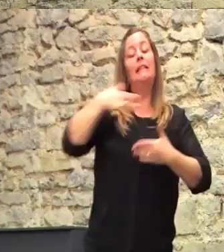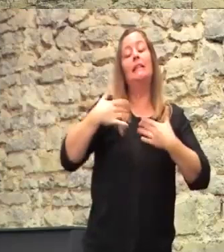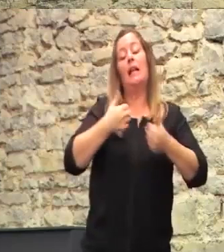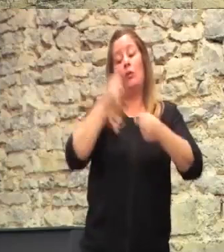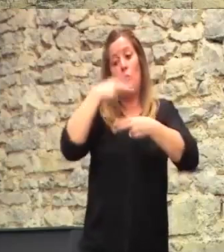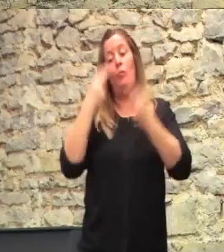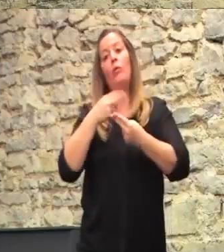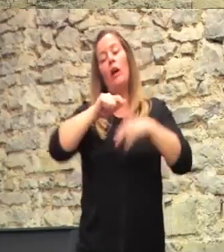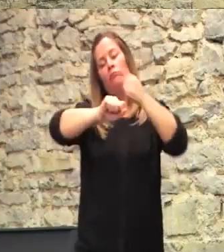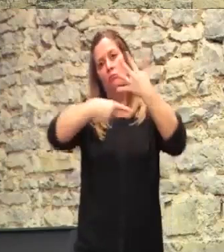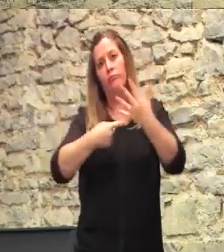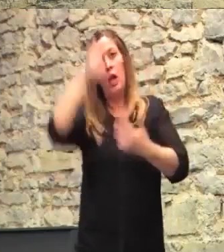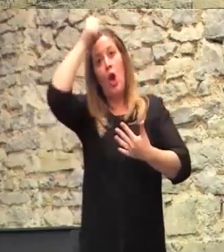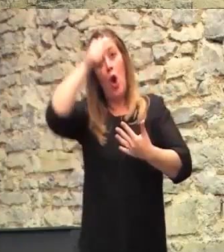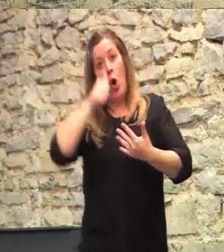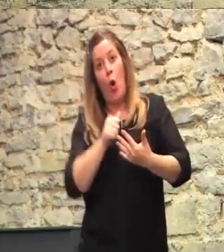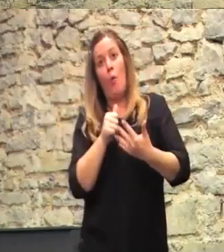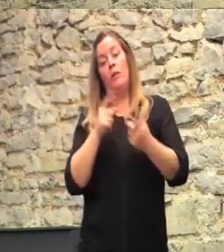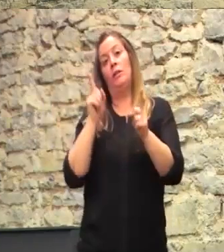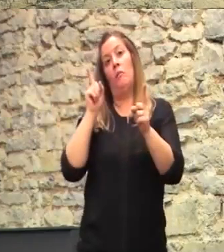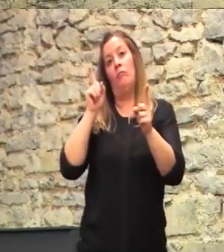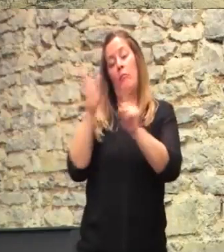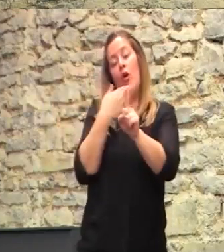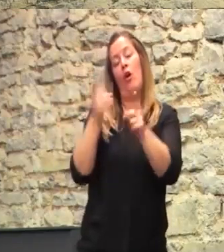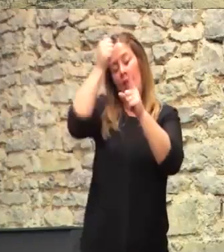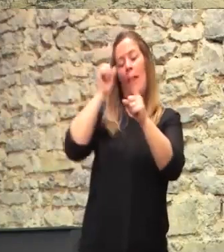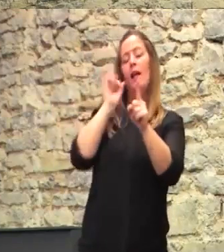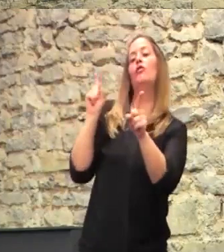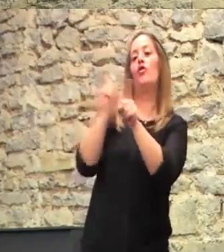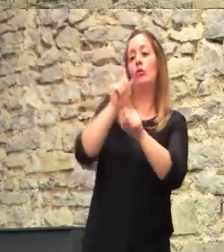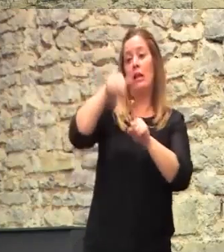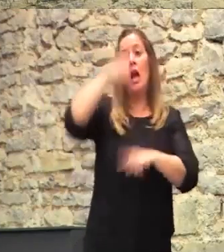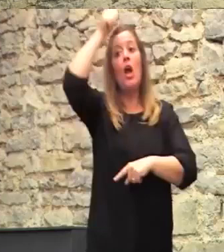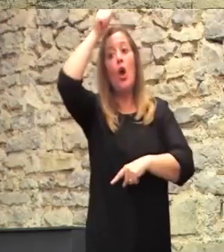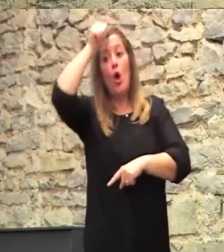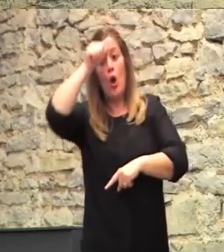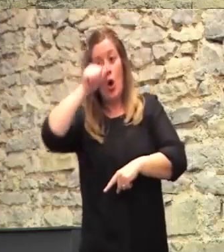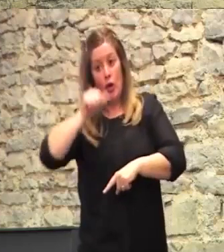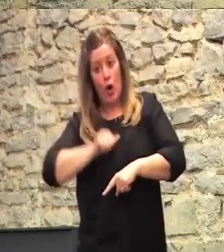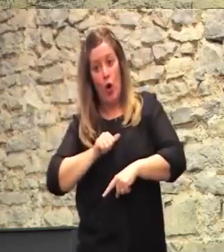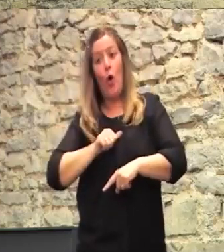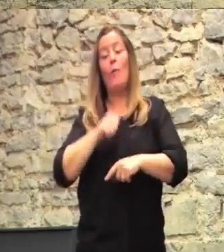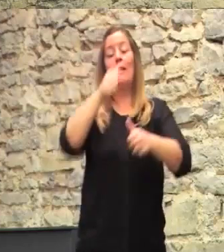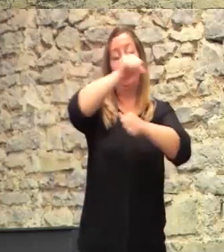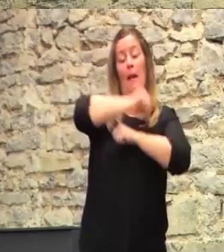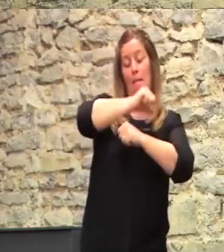implicados contra la violencia de género hombres y cuidados y hombres desempleados y cuidados